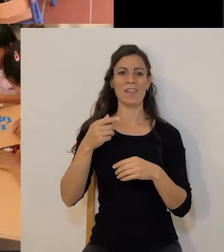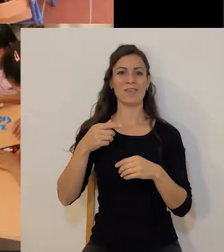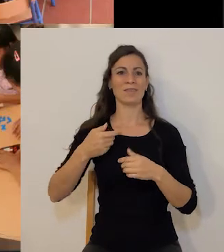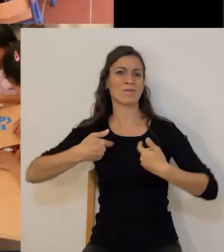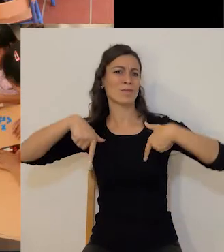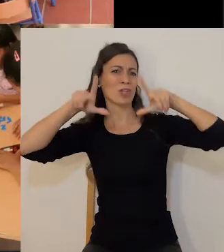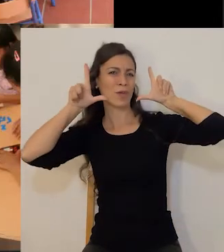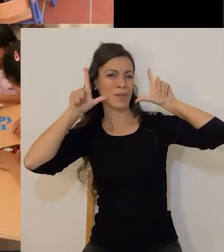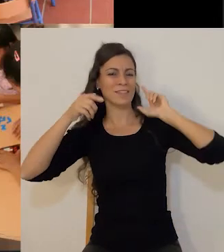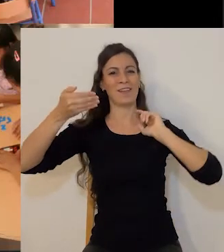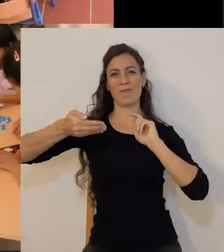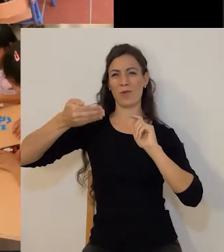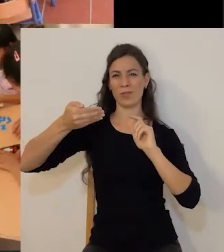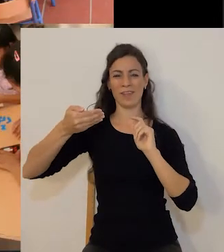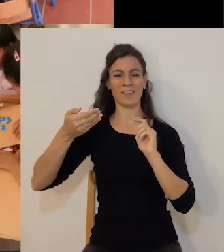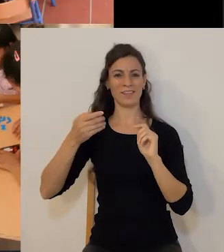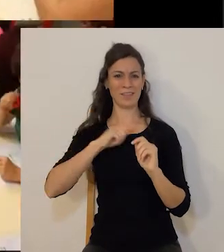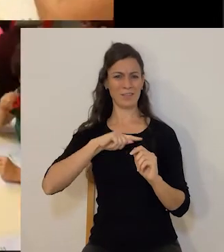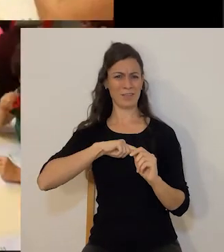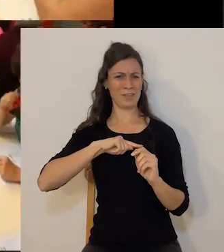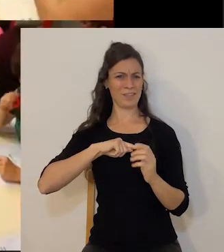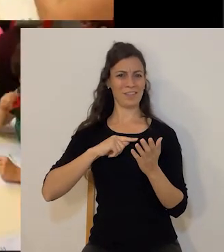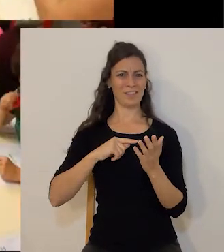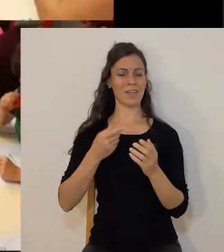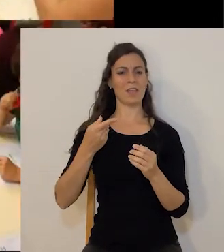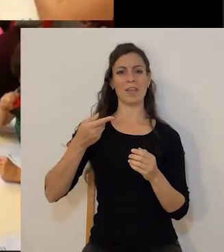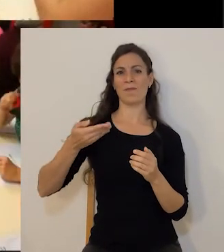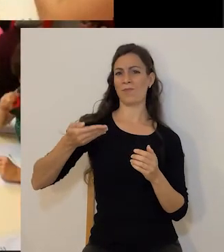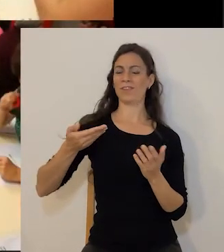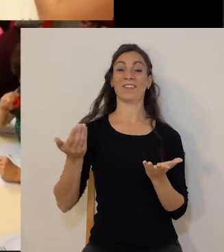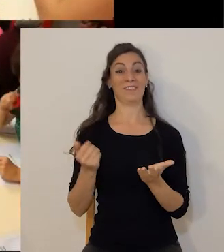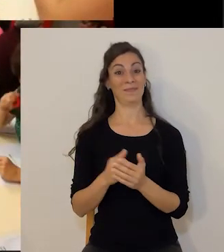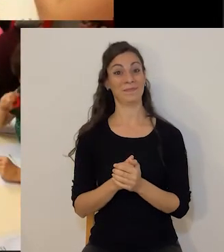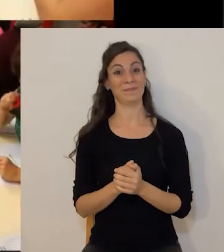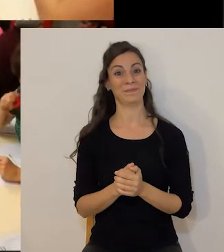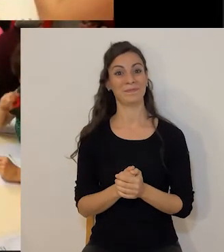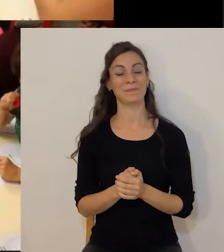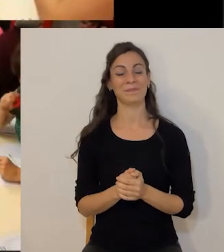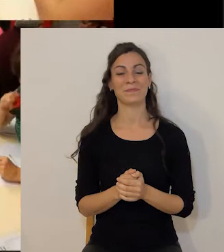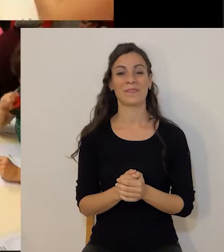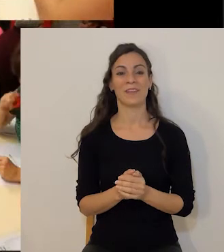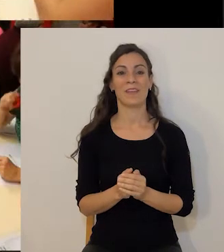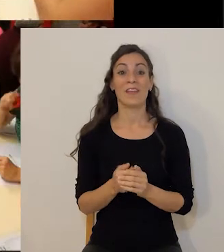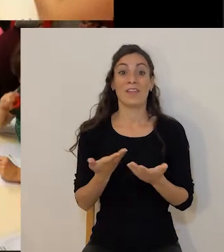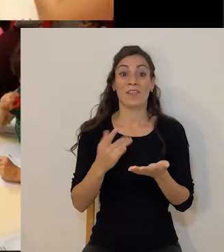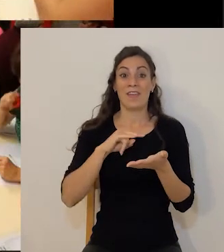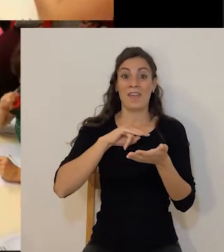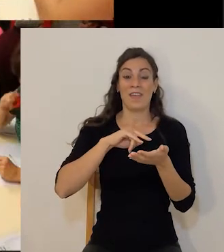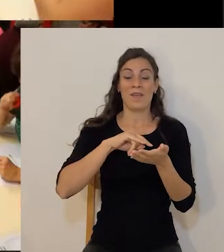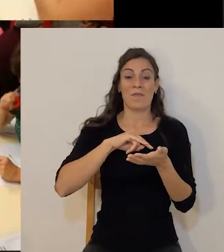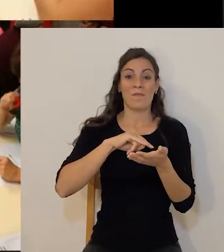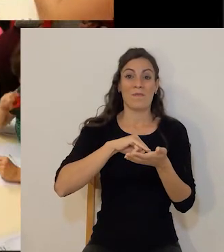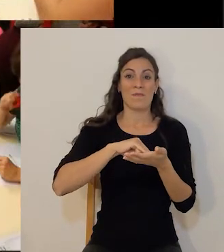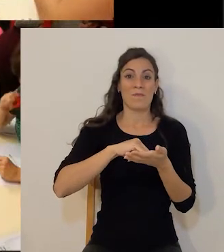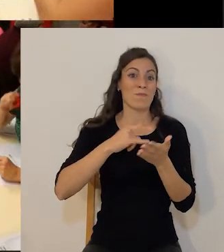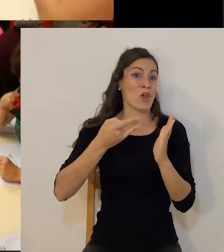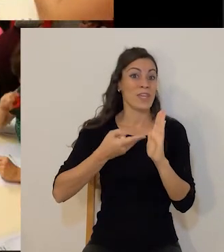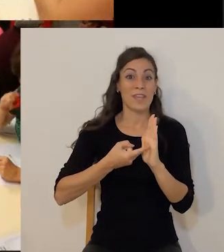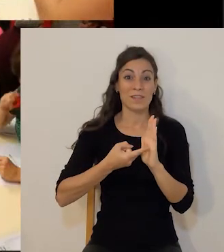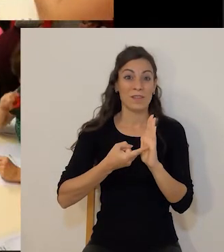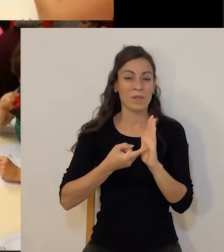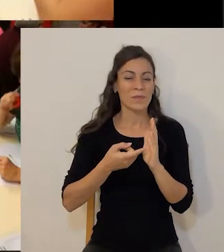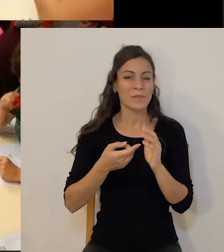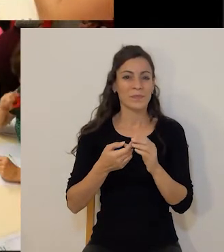más beneficioso para un niño o una niña sentirse importantes. Entonces, el proyecto, lógicamente, lo unimos